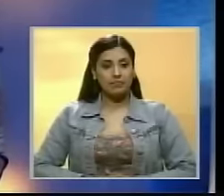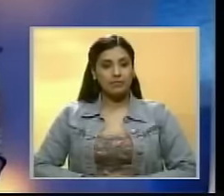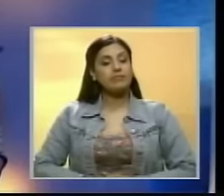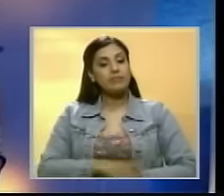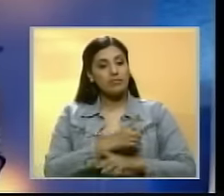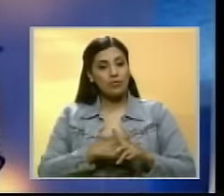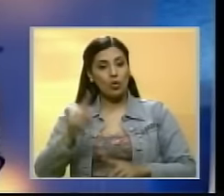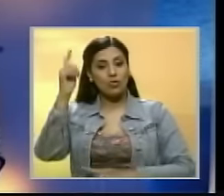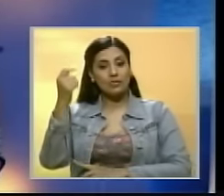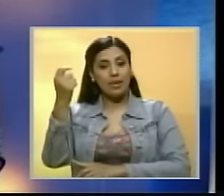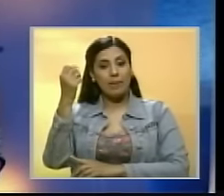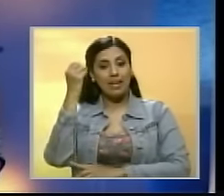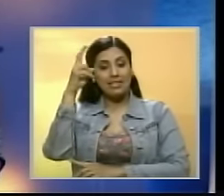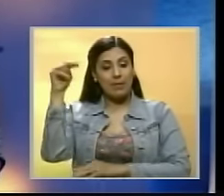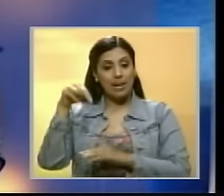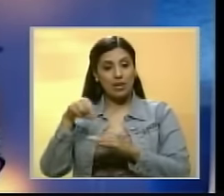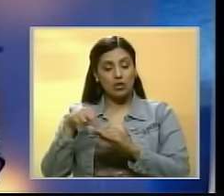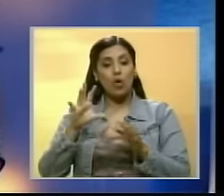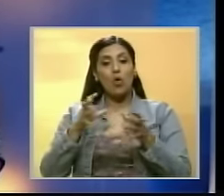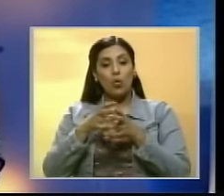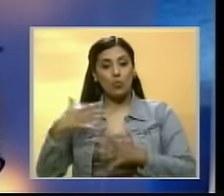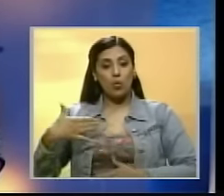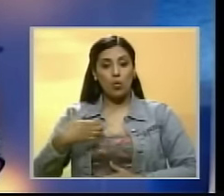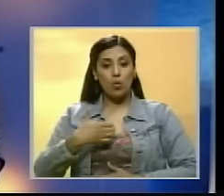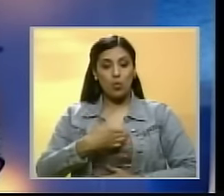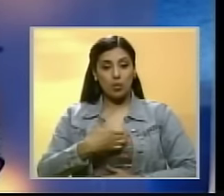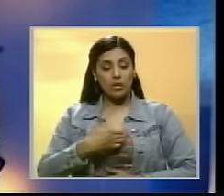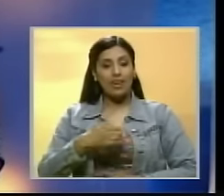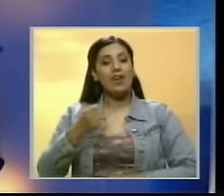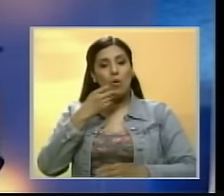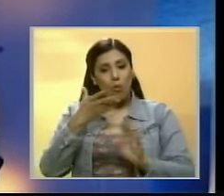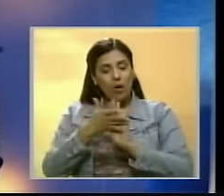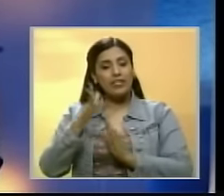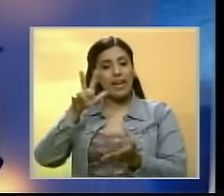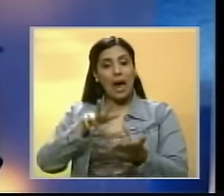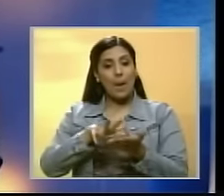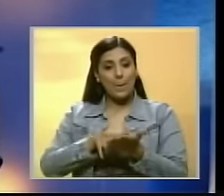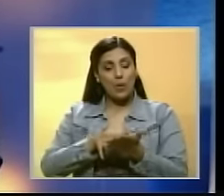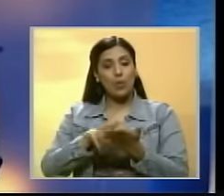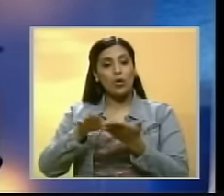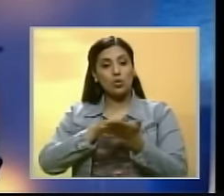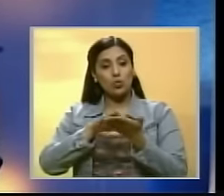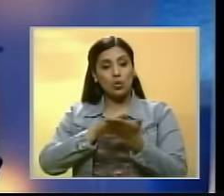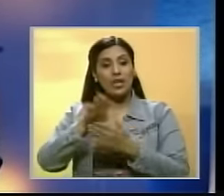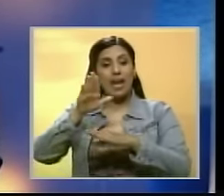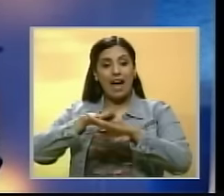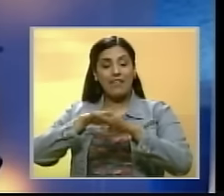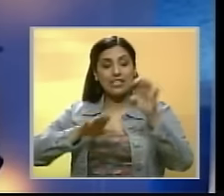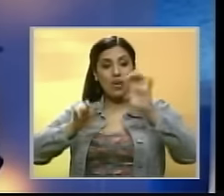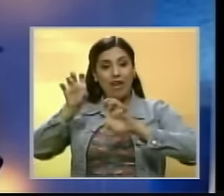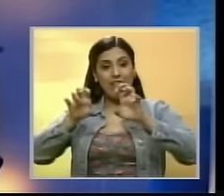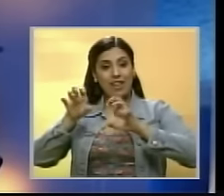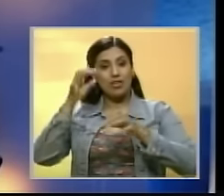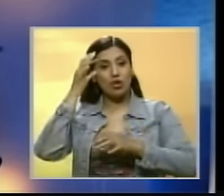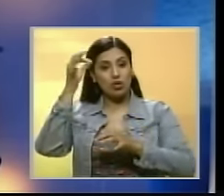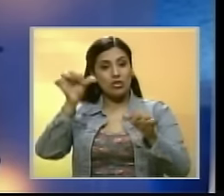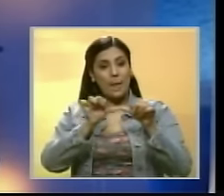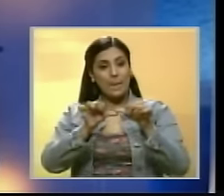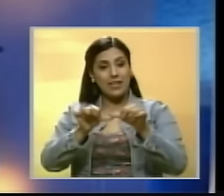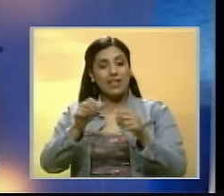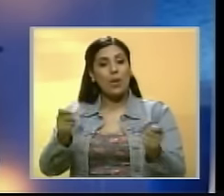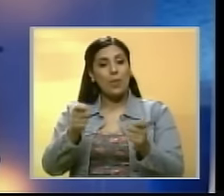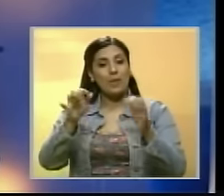el diputado ante la asamblea nacional por la unidad Luis lipa aseguró que la aprobación de la resolución que solicita la evaluación en consejo permanente